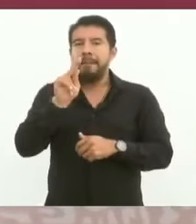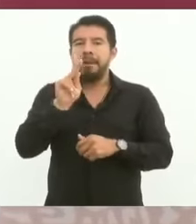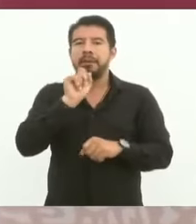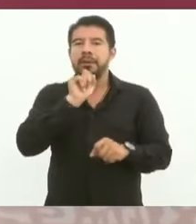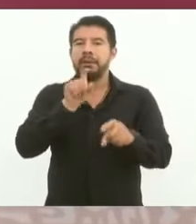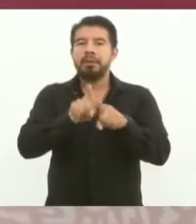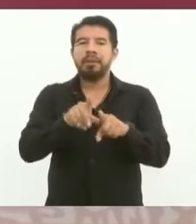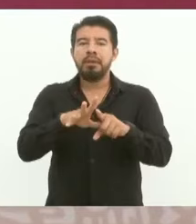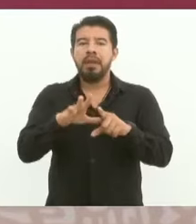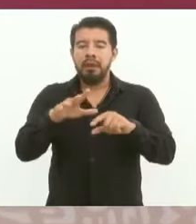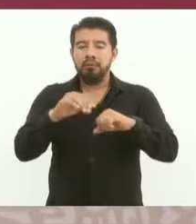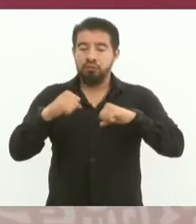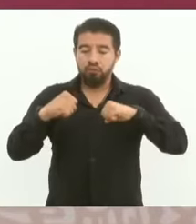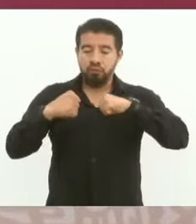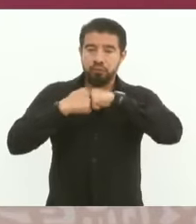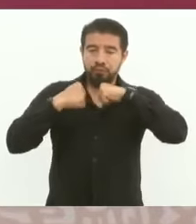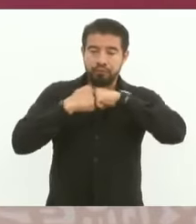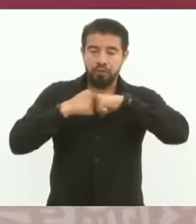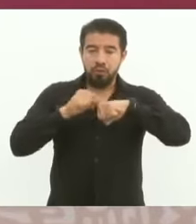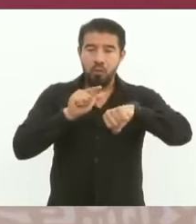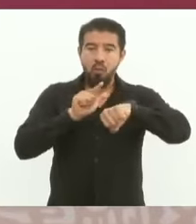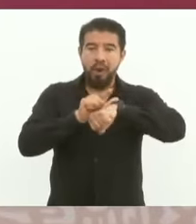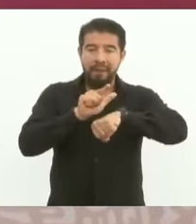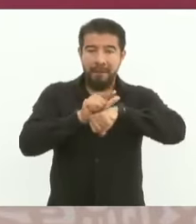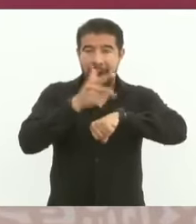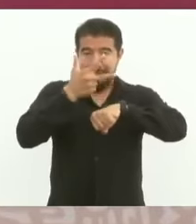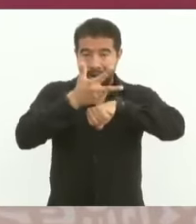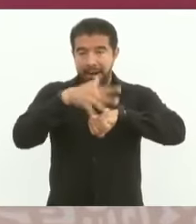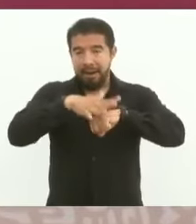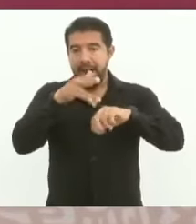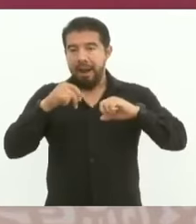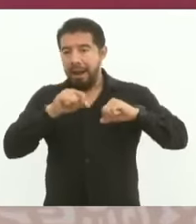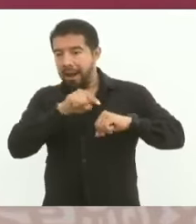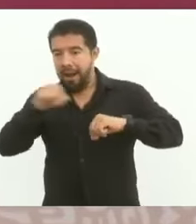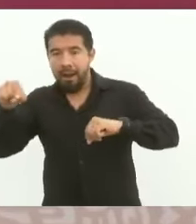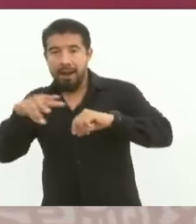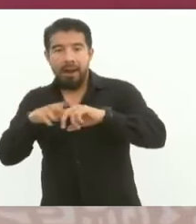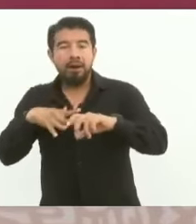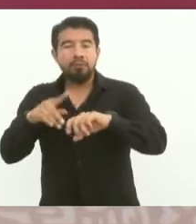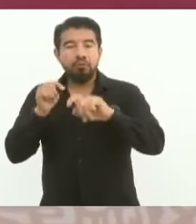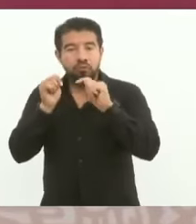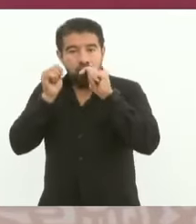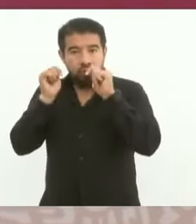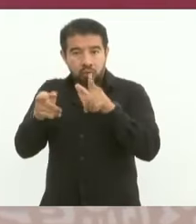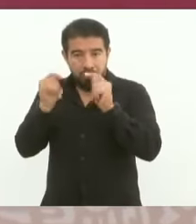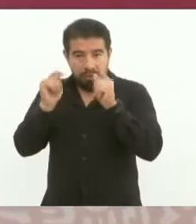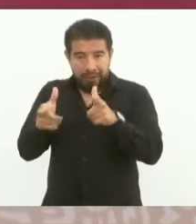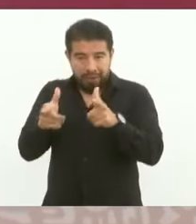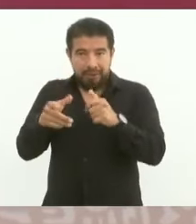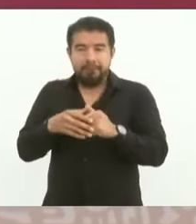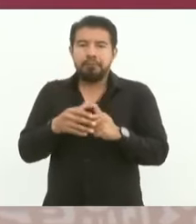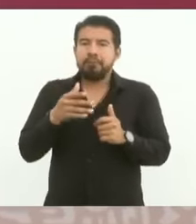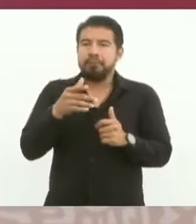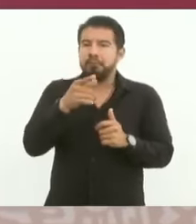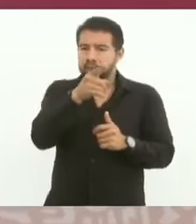límites de Guatemala a Tuxtla, porque como se